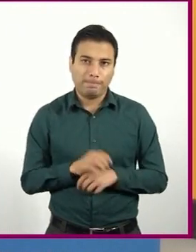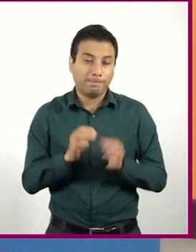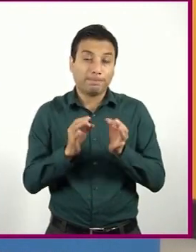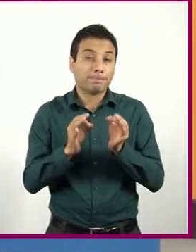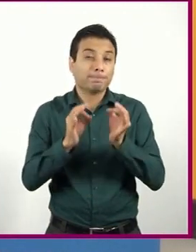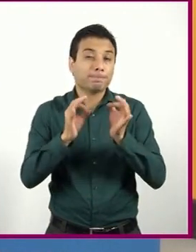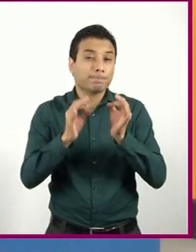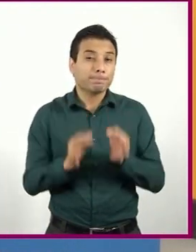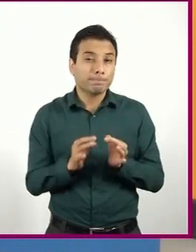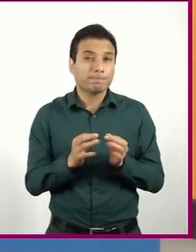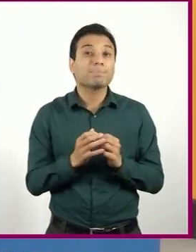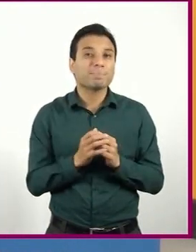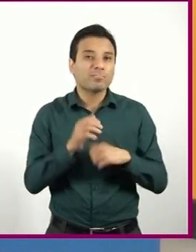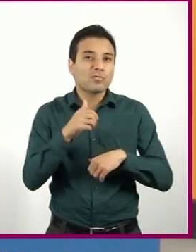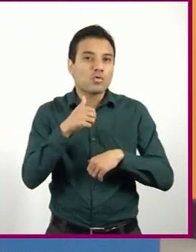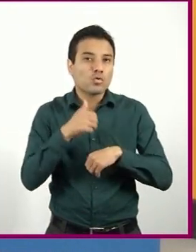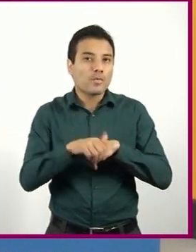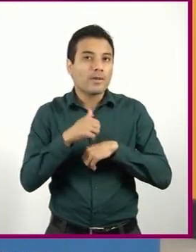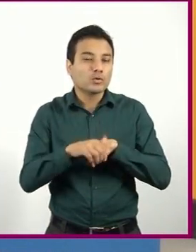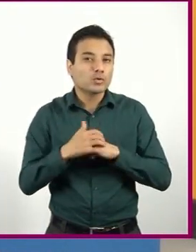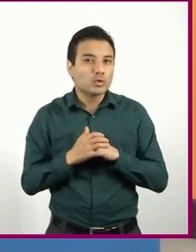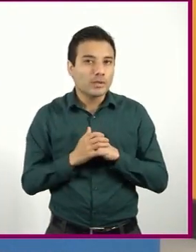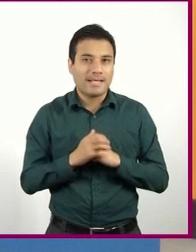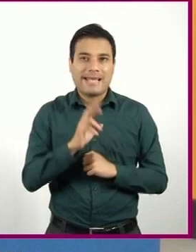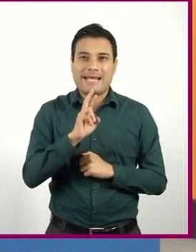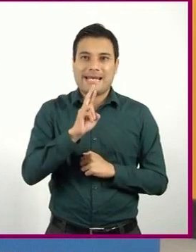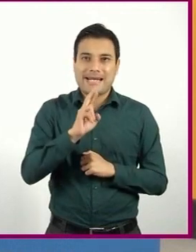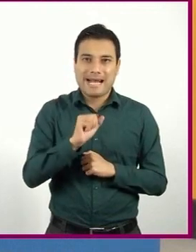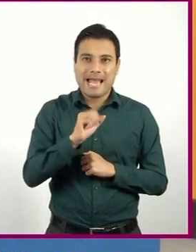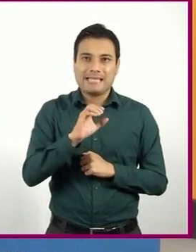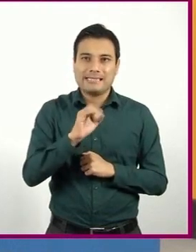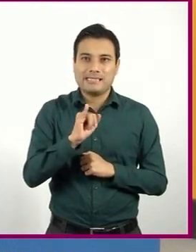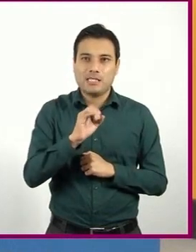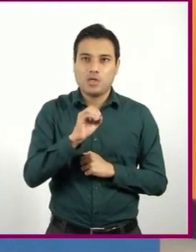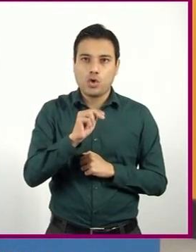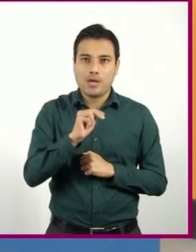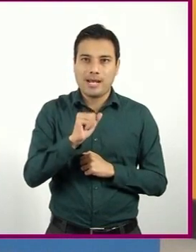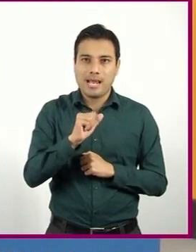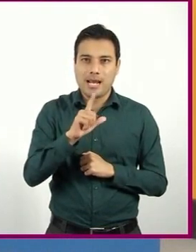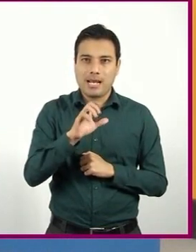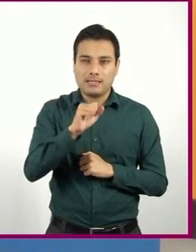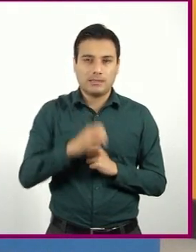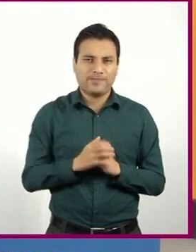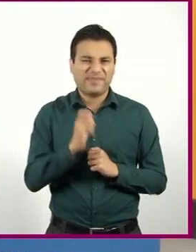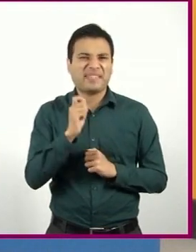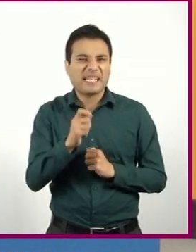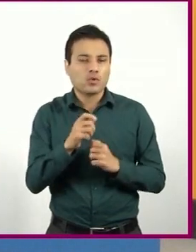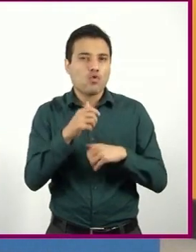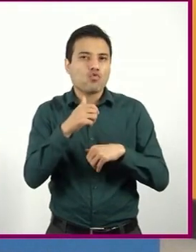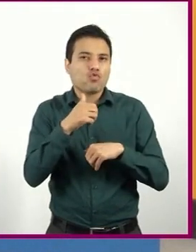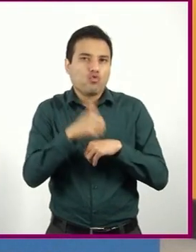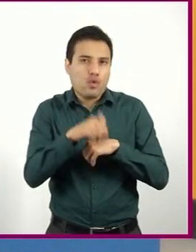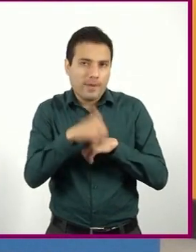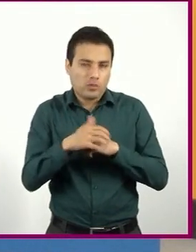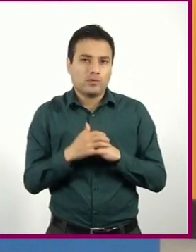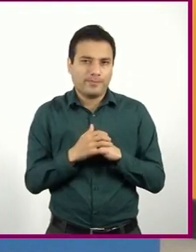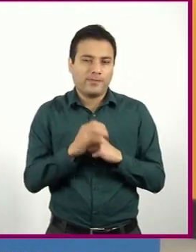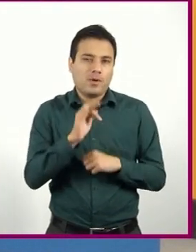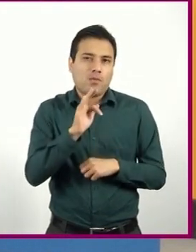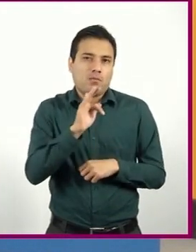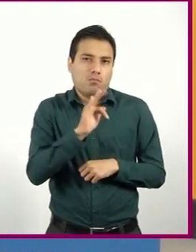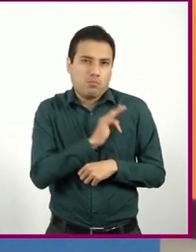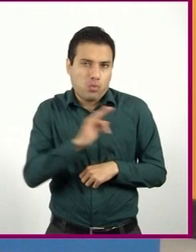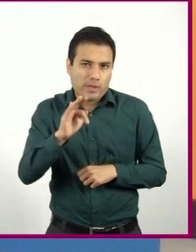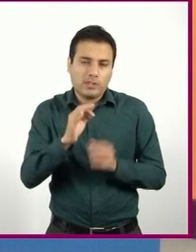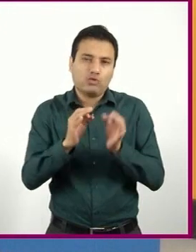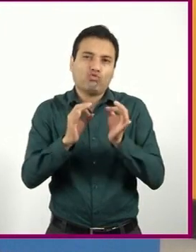Estos forman parte del conjunto de los números racionales, es decir, todos los números que pueden representarse como el